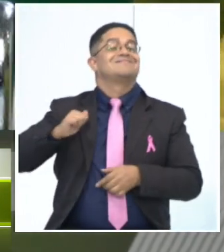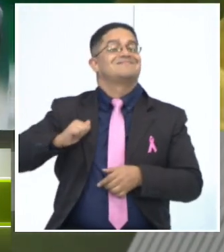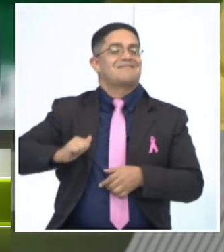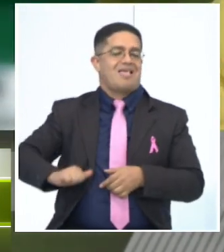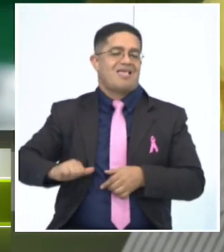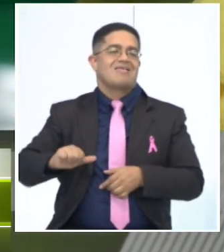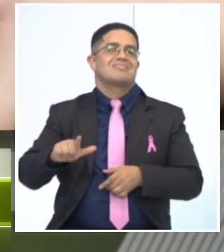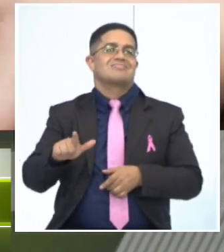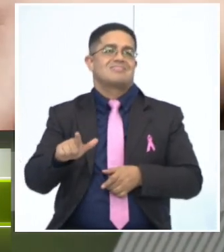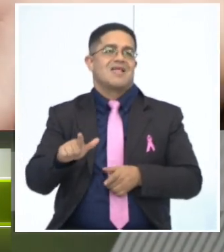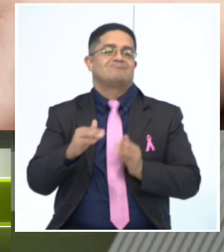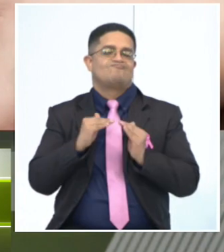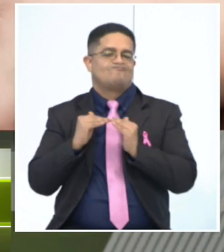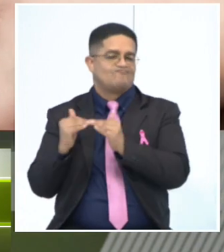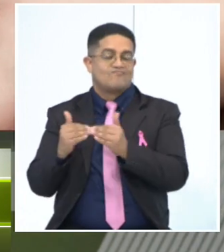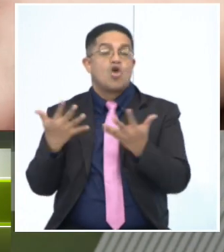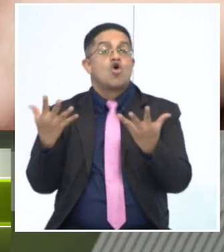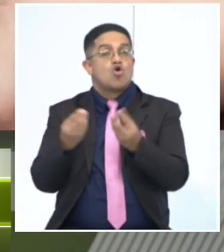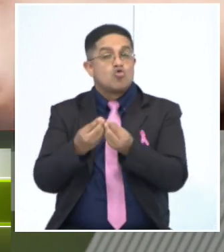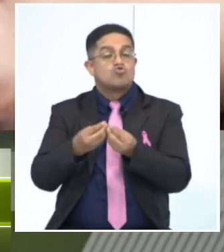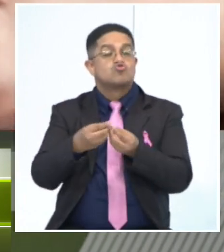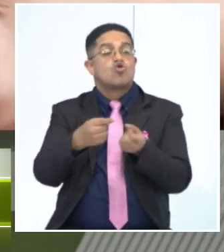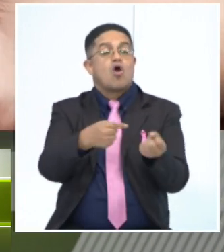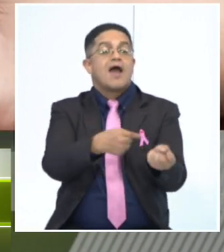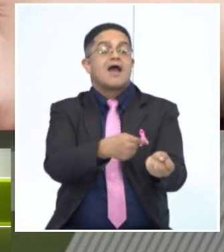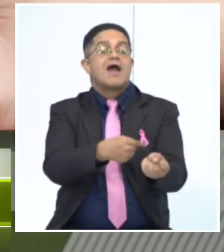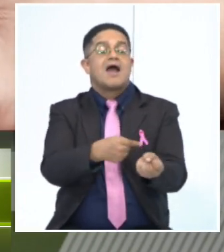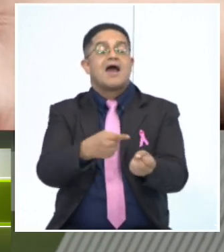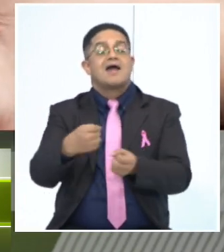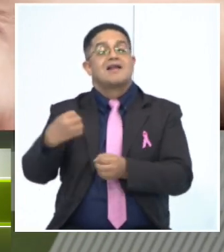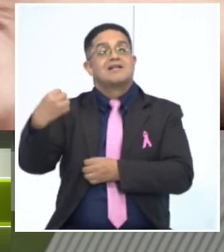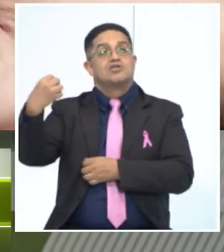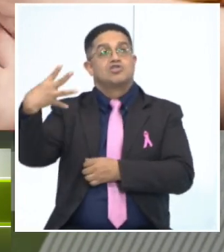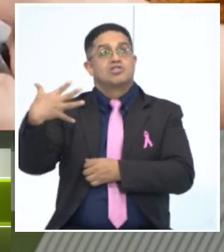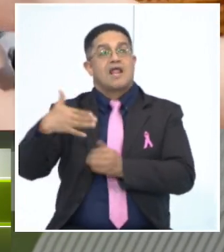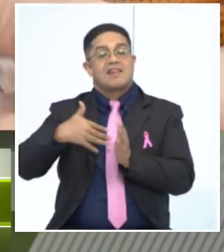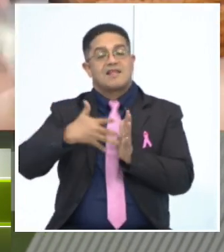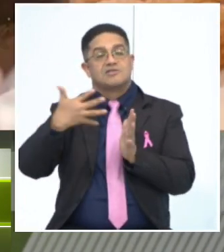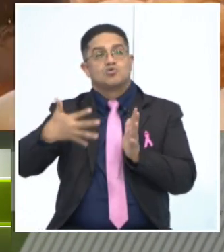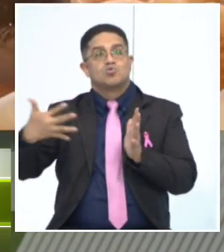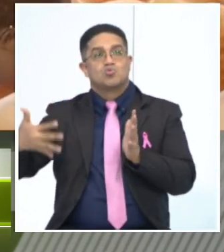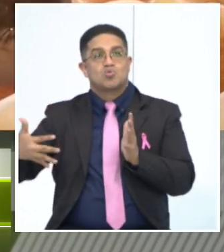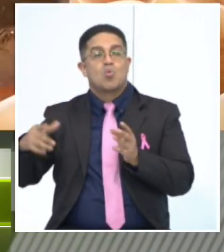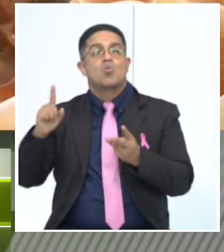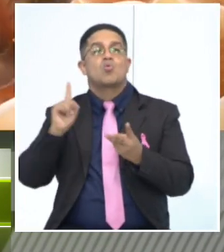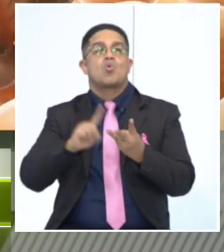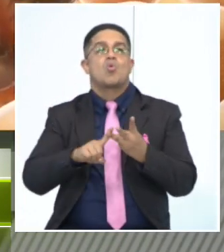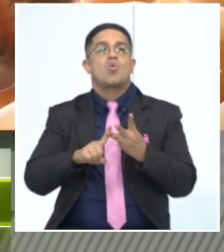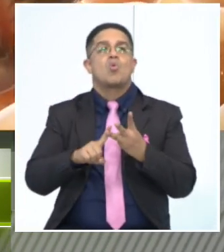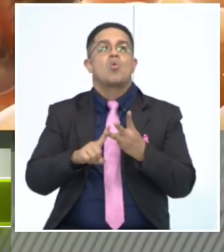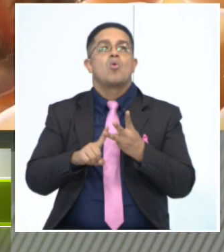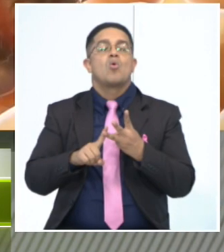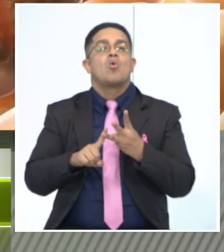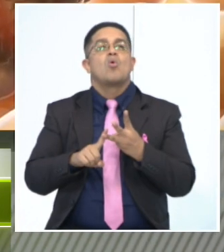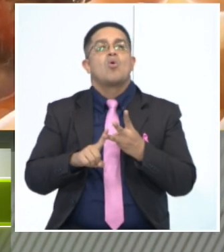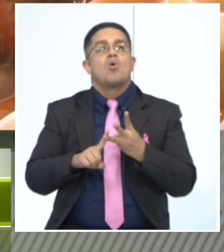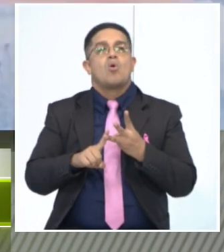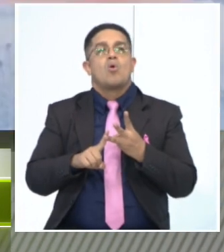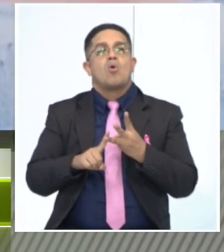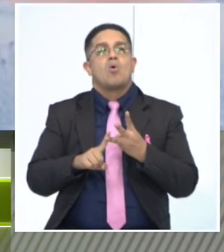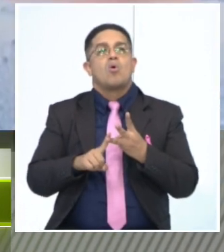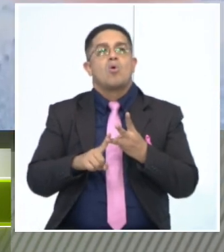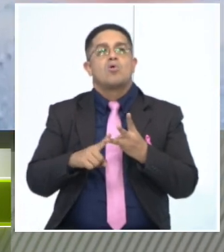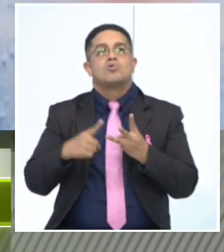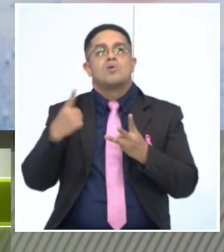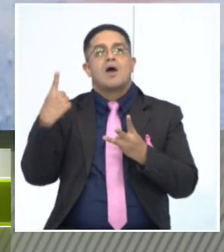estándar en conjunto con la radioterapia y la hormonoterapia o quimioterapia en los pacientes con el tratamiento de cáncer. Hay